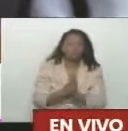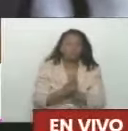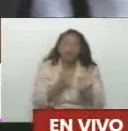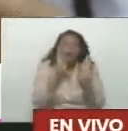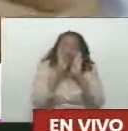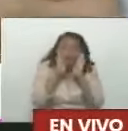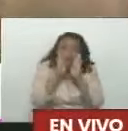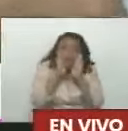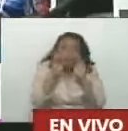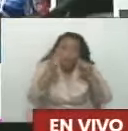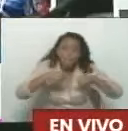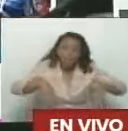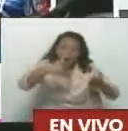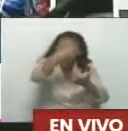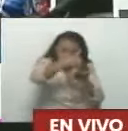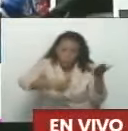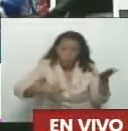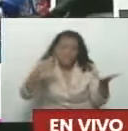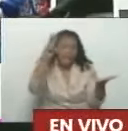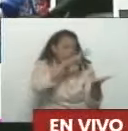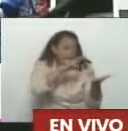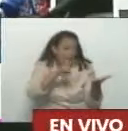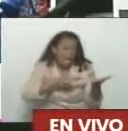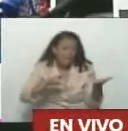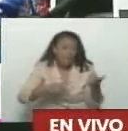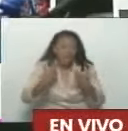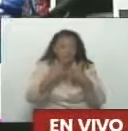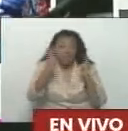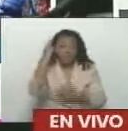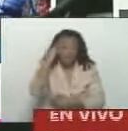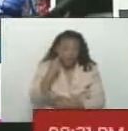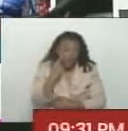Confieso al pasar de tantos años y de haber leído tanto a Bolívar,